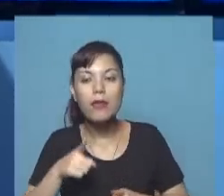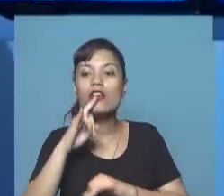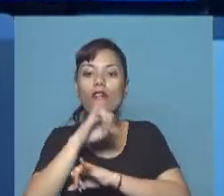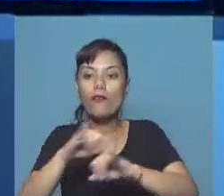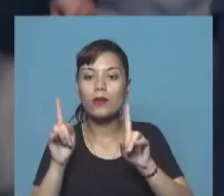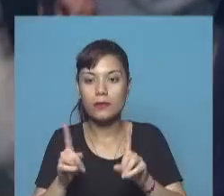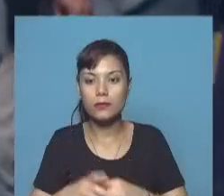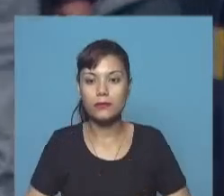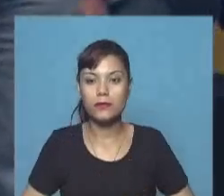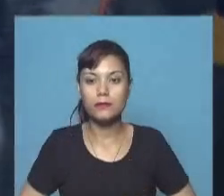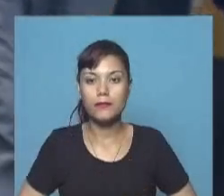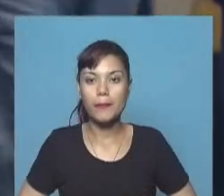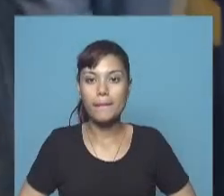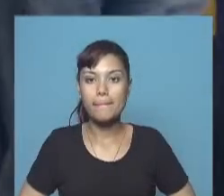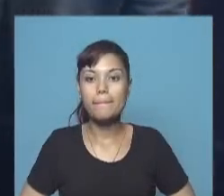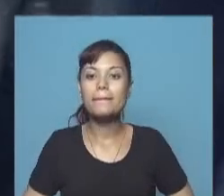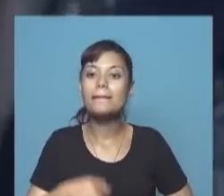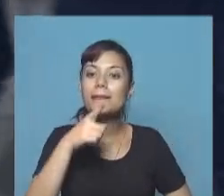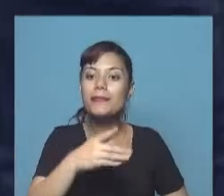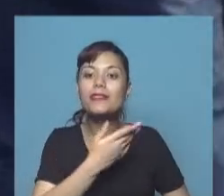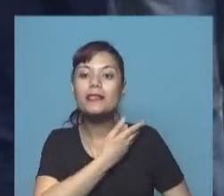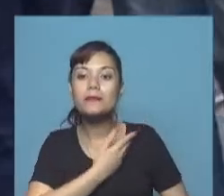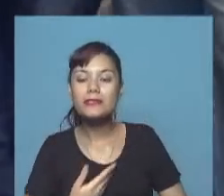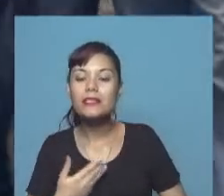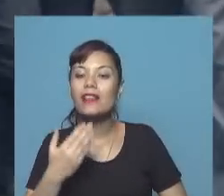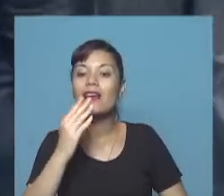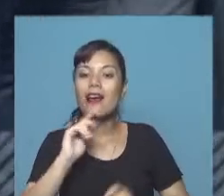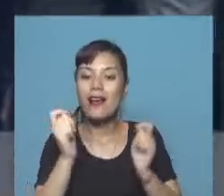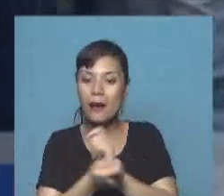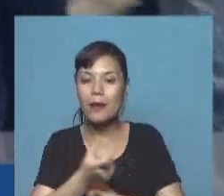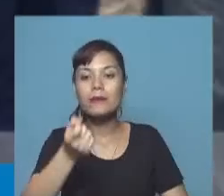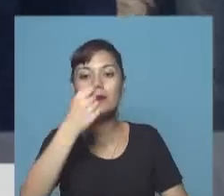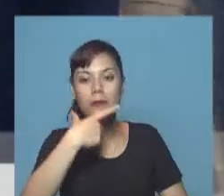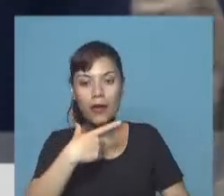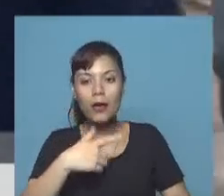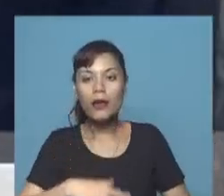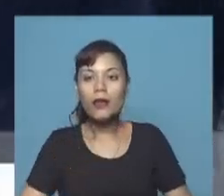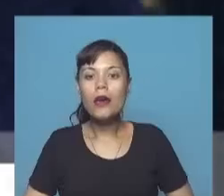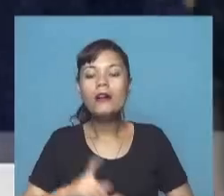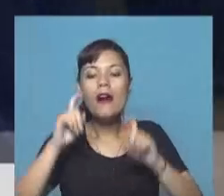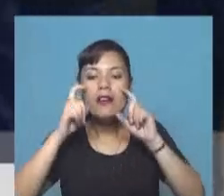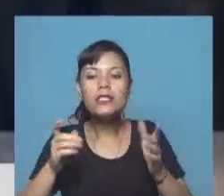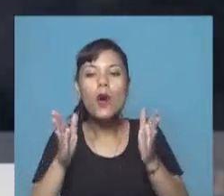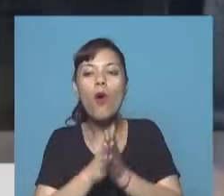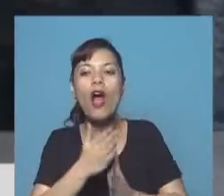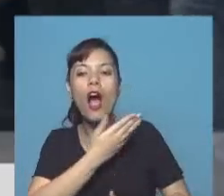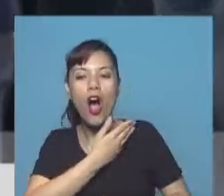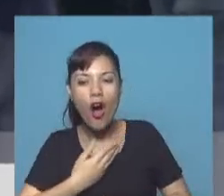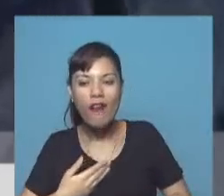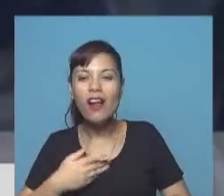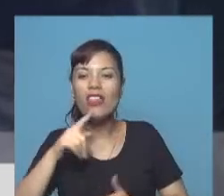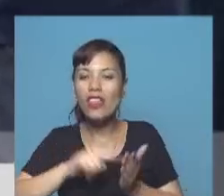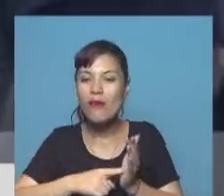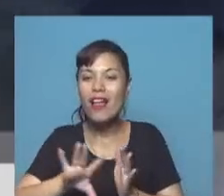informe. El candidato presidencial de Cambiemos, Mauricio Macri, visitó junto a la gobernadora